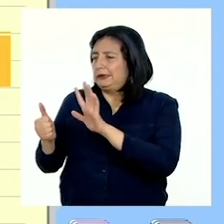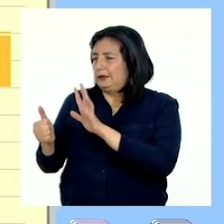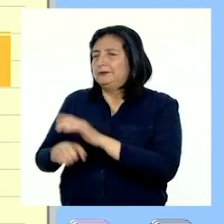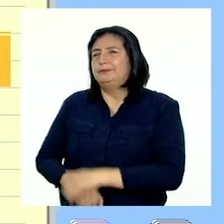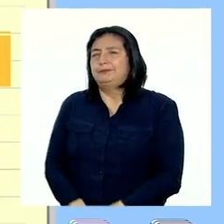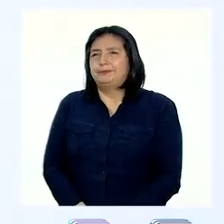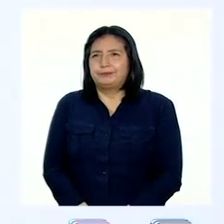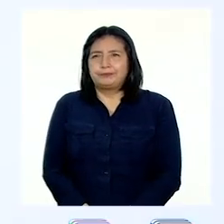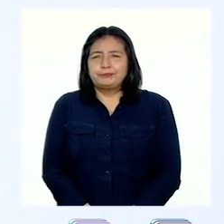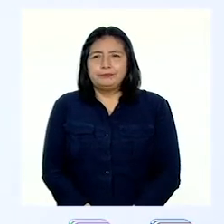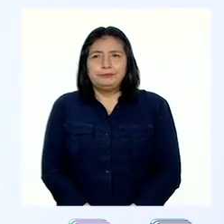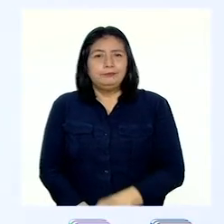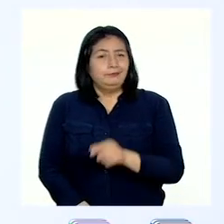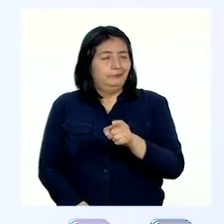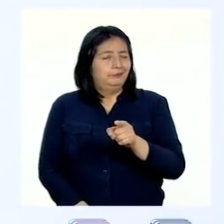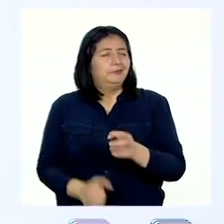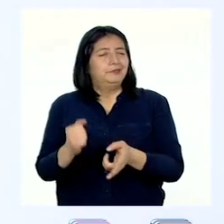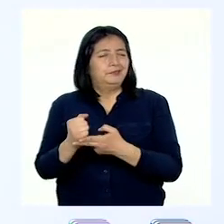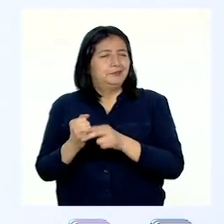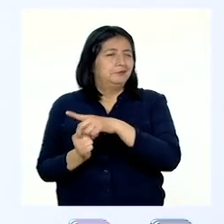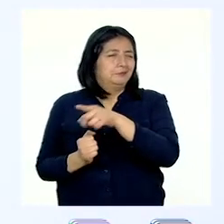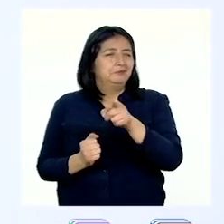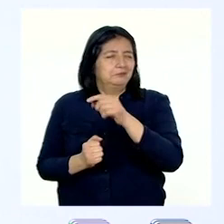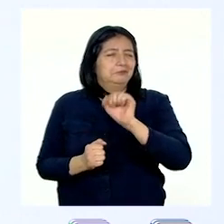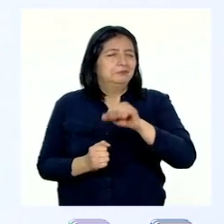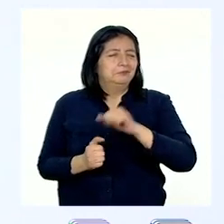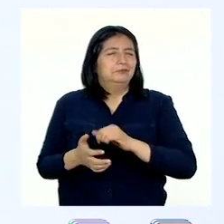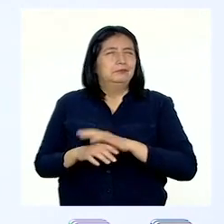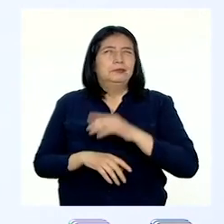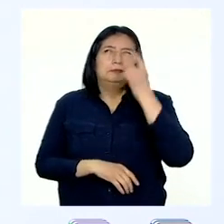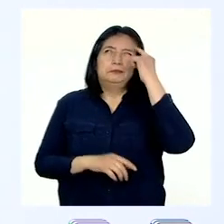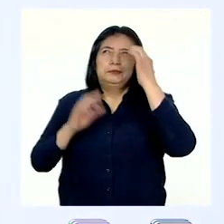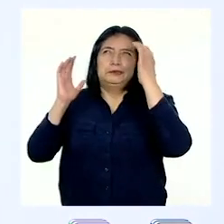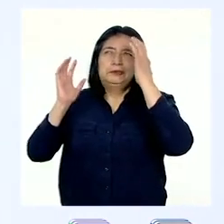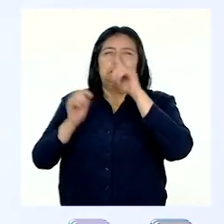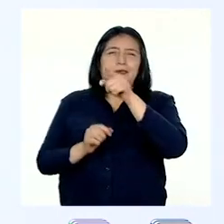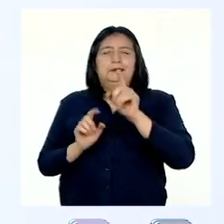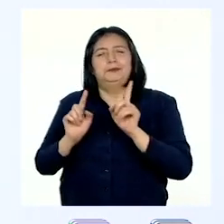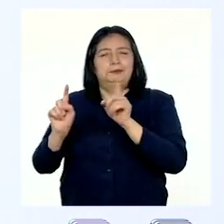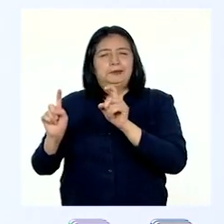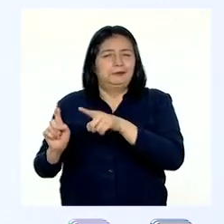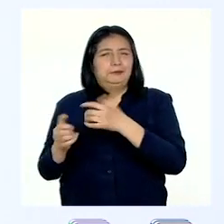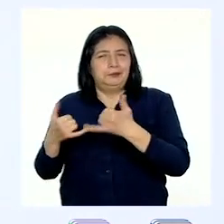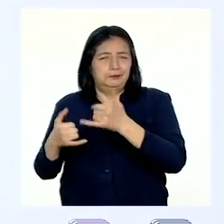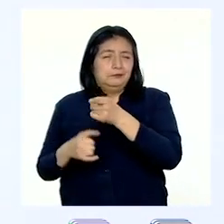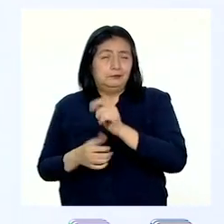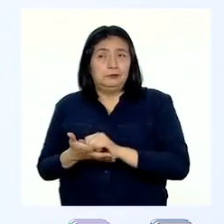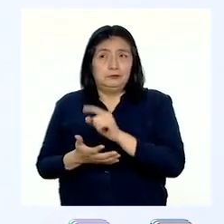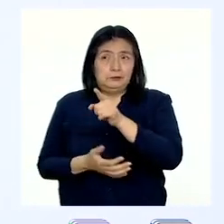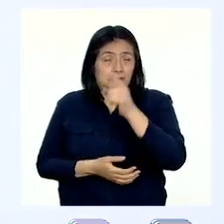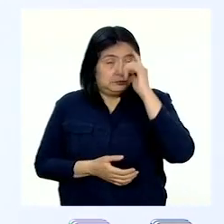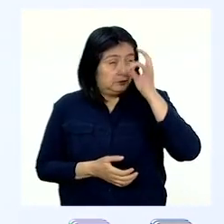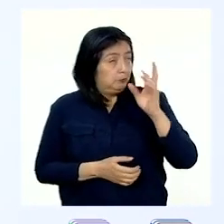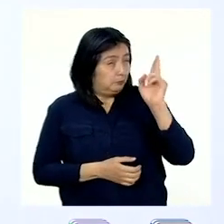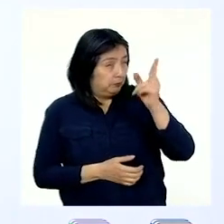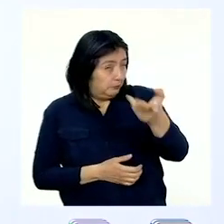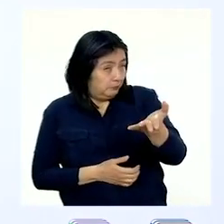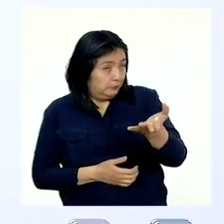6. Estoy segura de que les han servido de base para poder pensar en las preguntas para nuestro juego. ¿No lo cree,